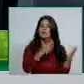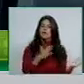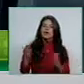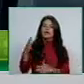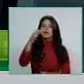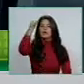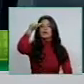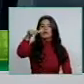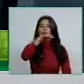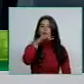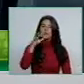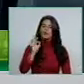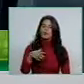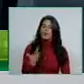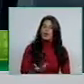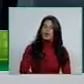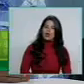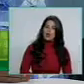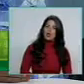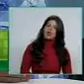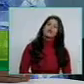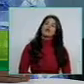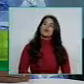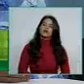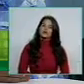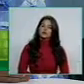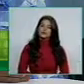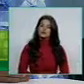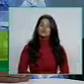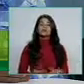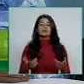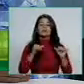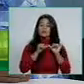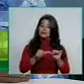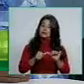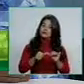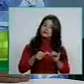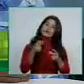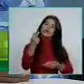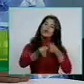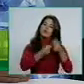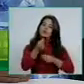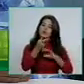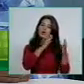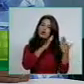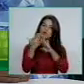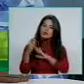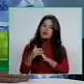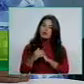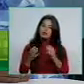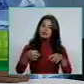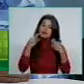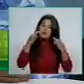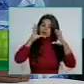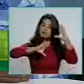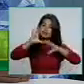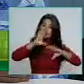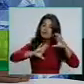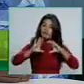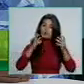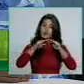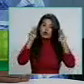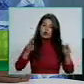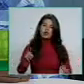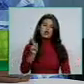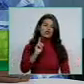el Banco del Pueblo Soberano. Para seguir impulsando la economía comunal. Pero desde el punto de vista científico, metodológico, ¿no? No